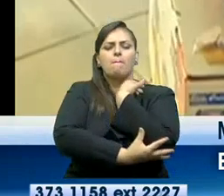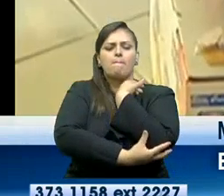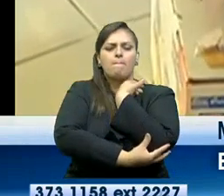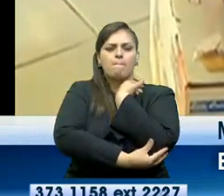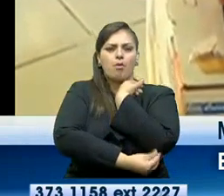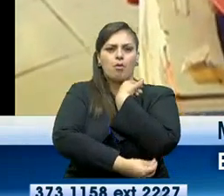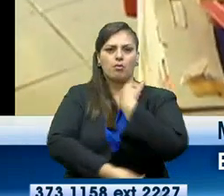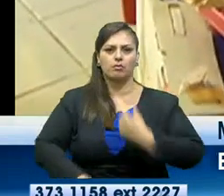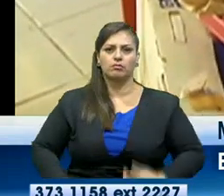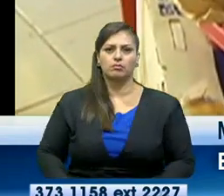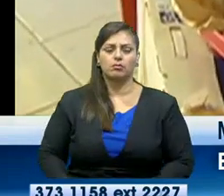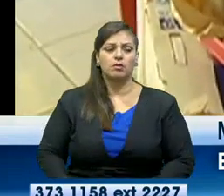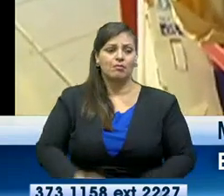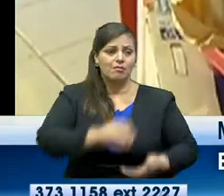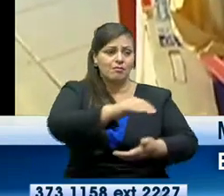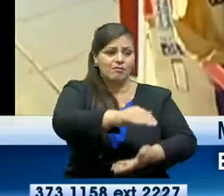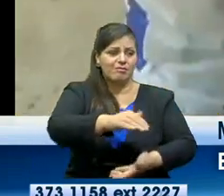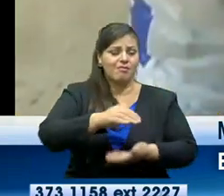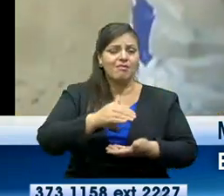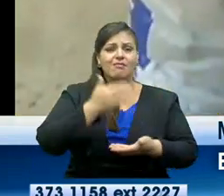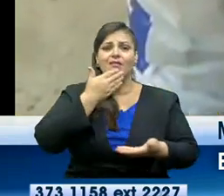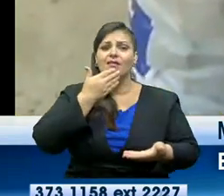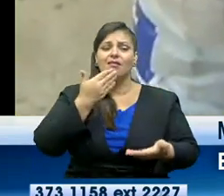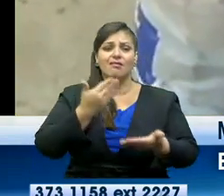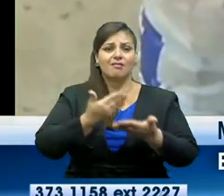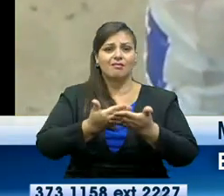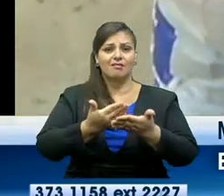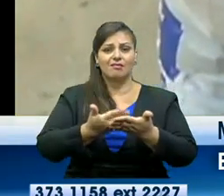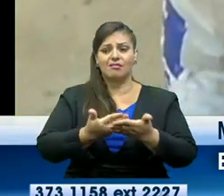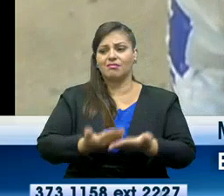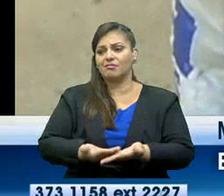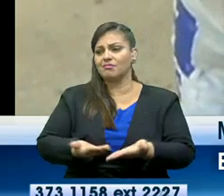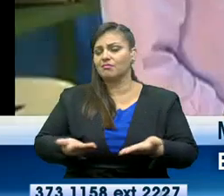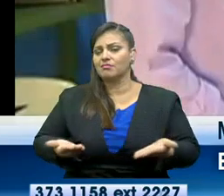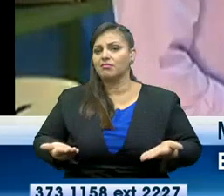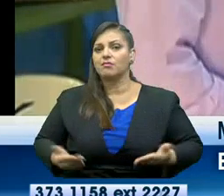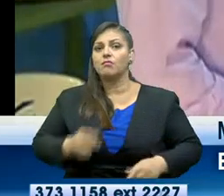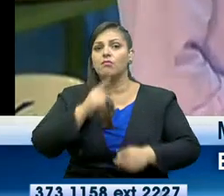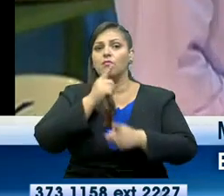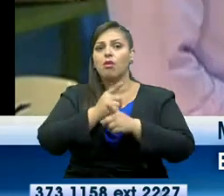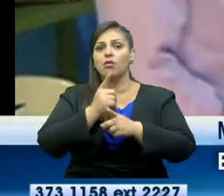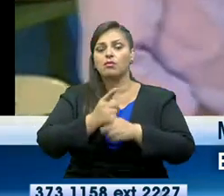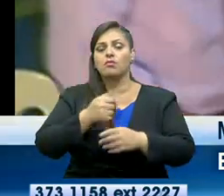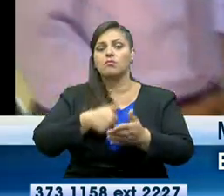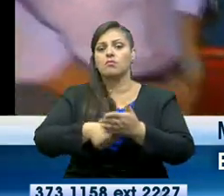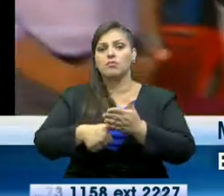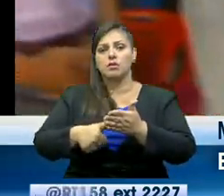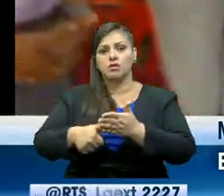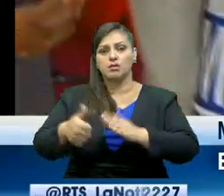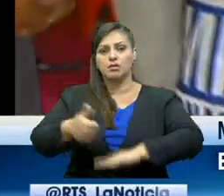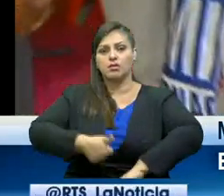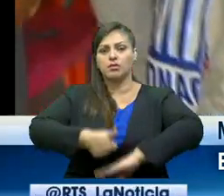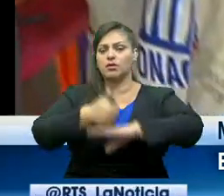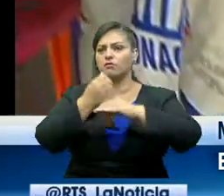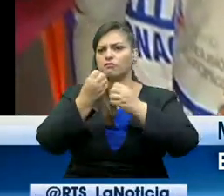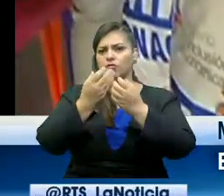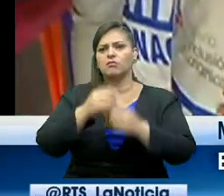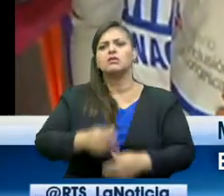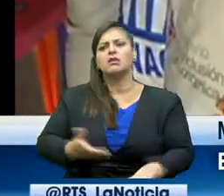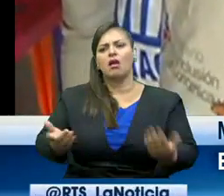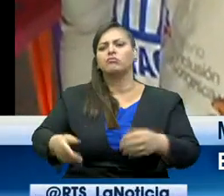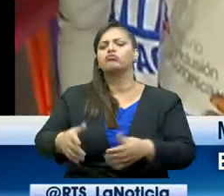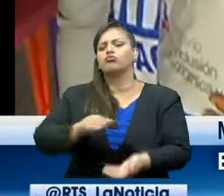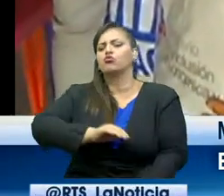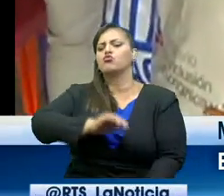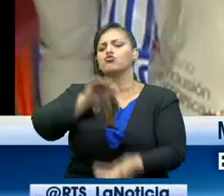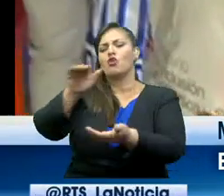duda mitigarán algunas de las necesidades en este hogar. Por ello, las autoridades del ministerio aseguran que harán seguimiento del caso